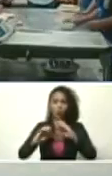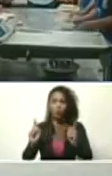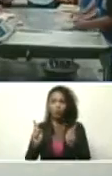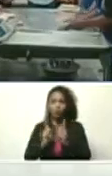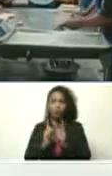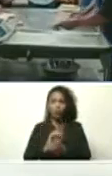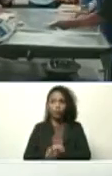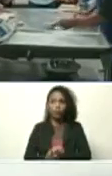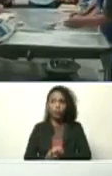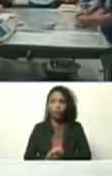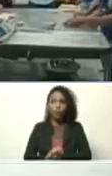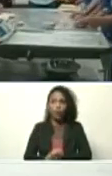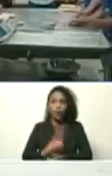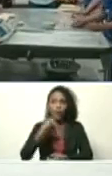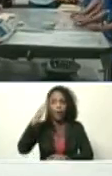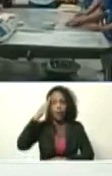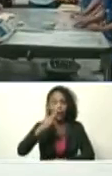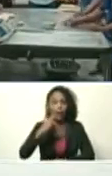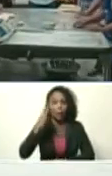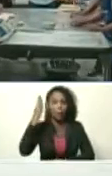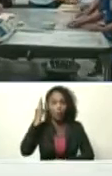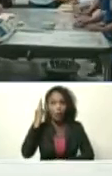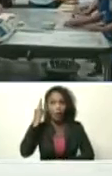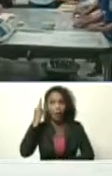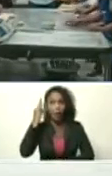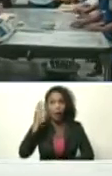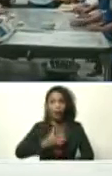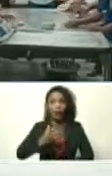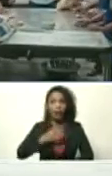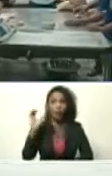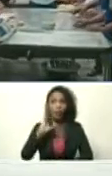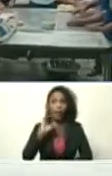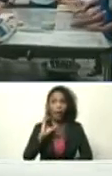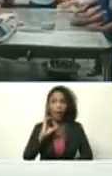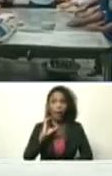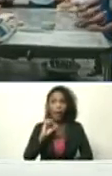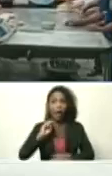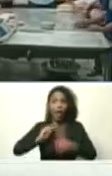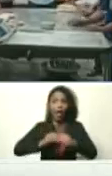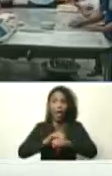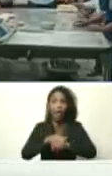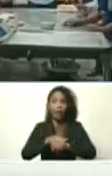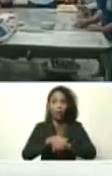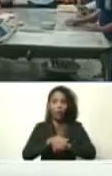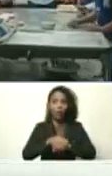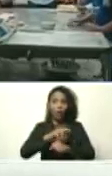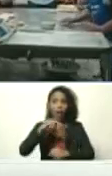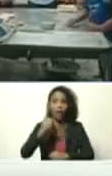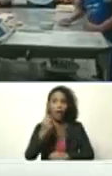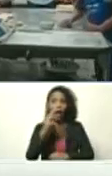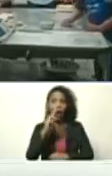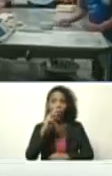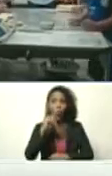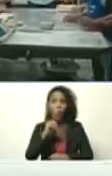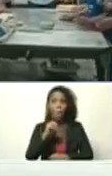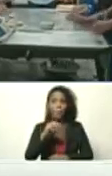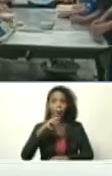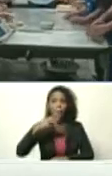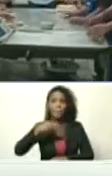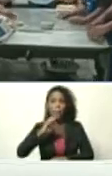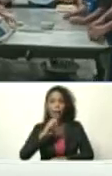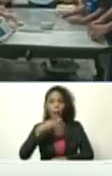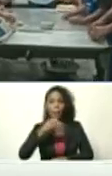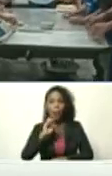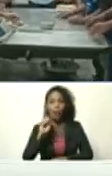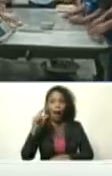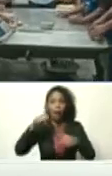Carmen, Naúm, Román, Héctor, Pepe, conversadito. Aquí en Caracas vamos